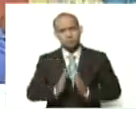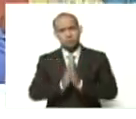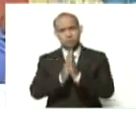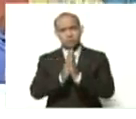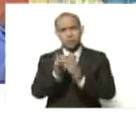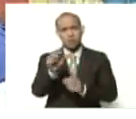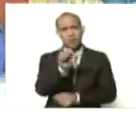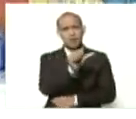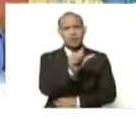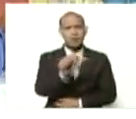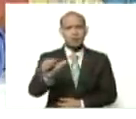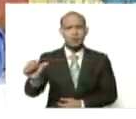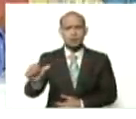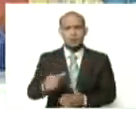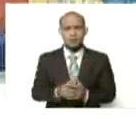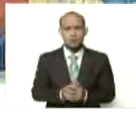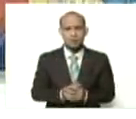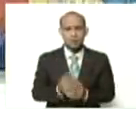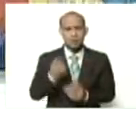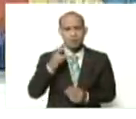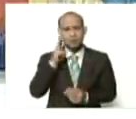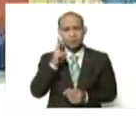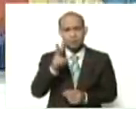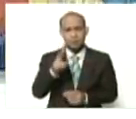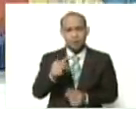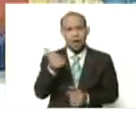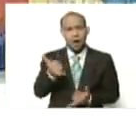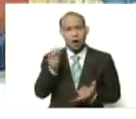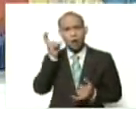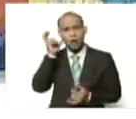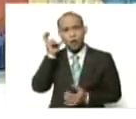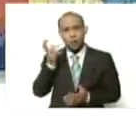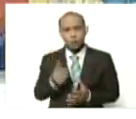una semana, aquí estamos en vivo. ¿Tú me escuchas, Carmen?